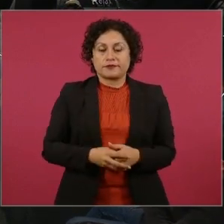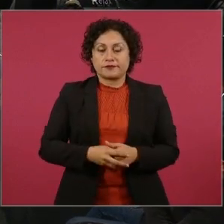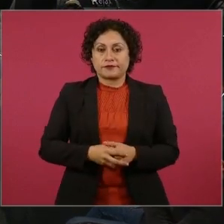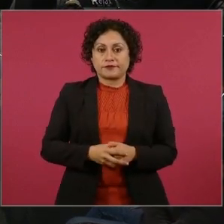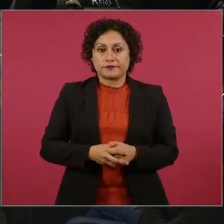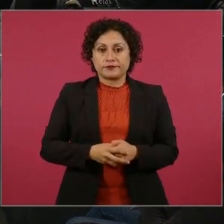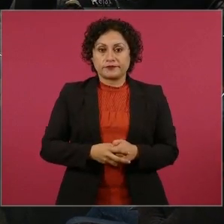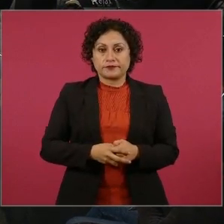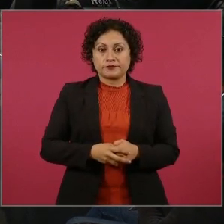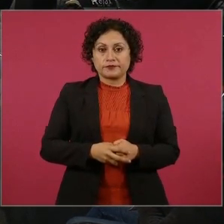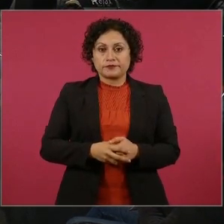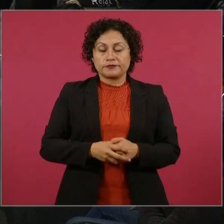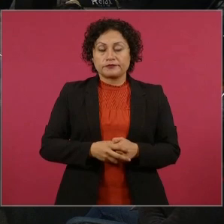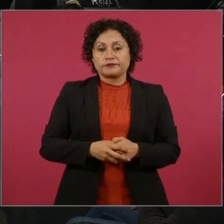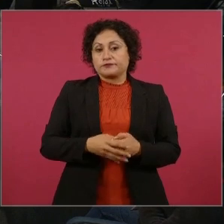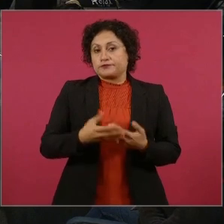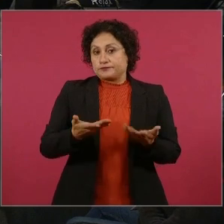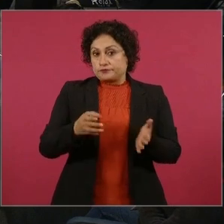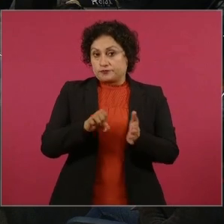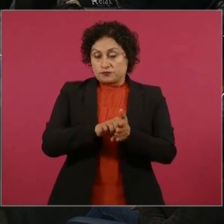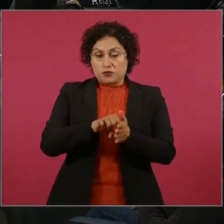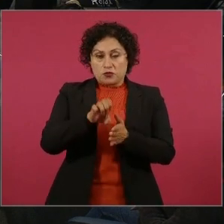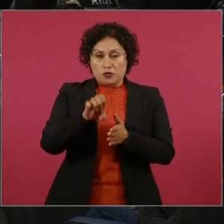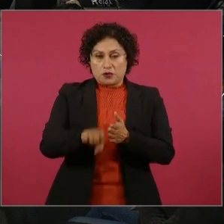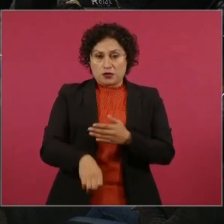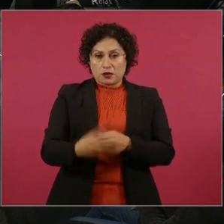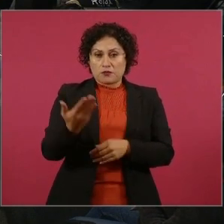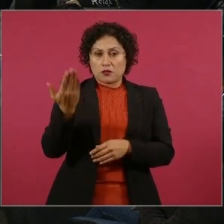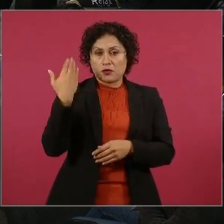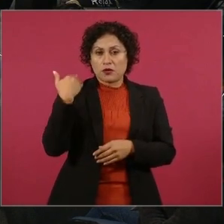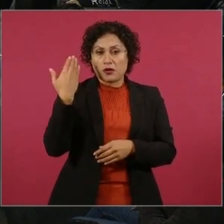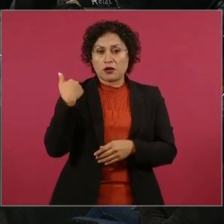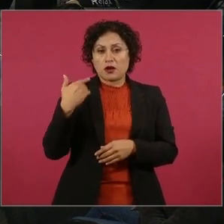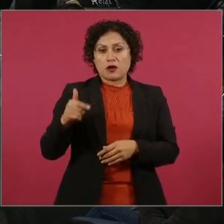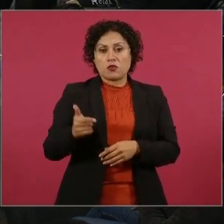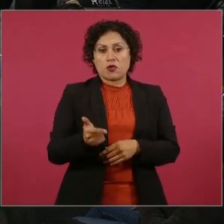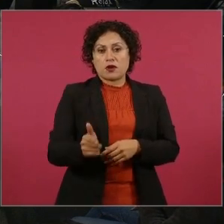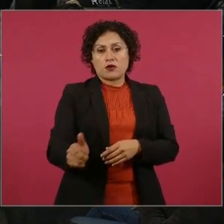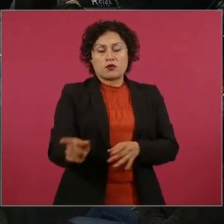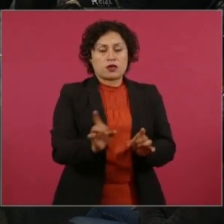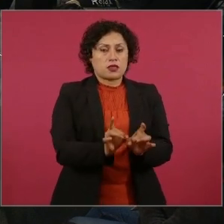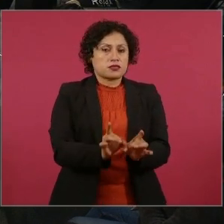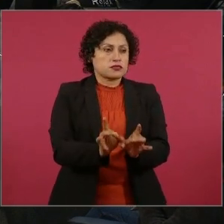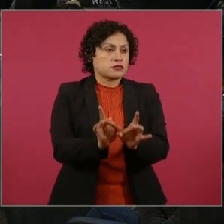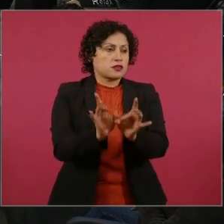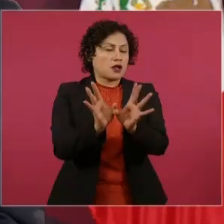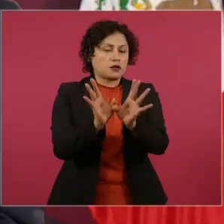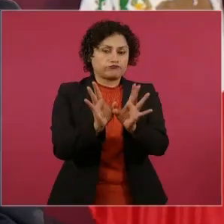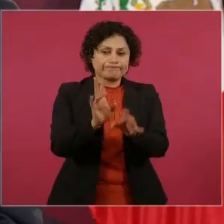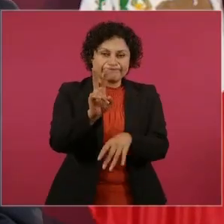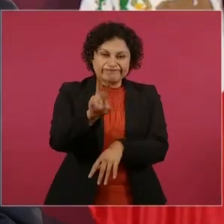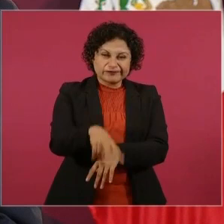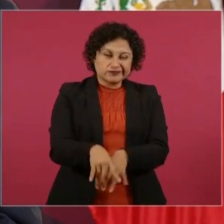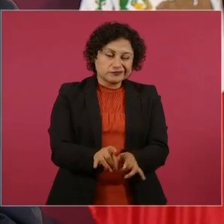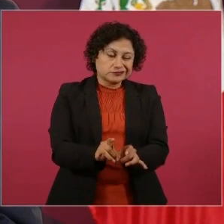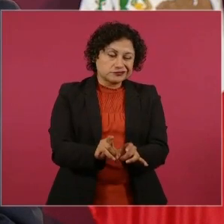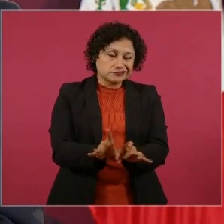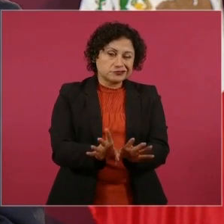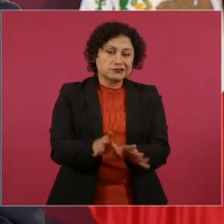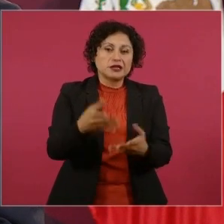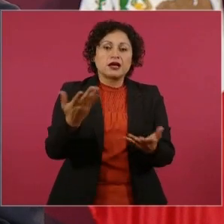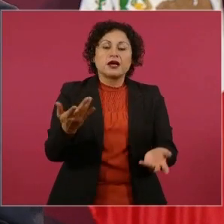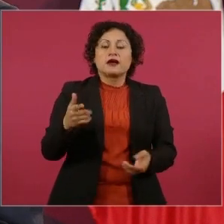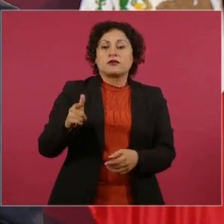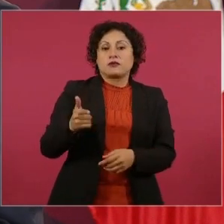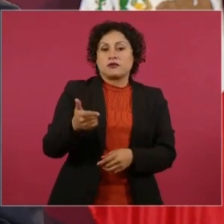cosas ahora que pasó esta tragedia no lamentable en Guanajuato vino el gobernador y